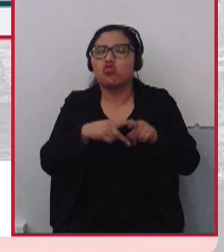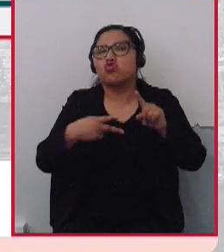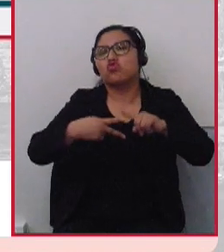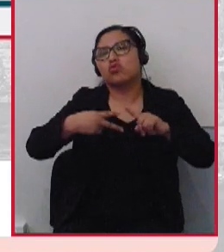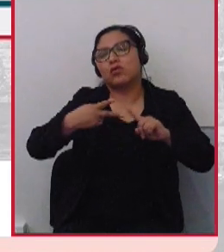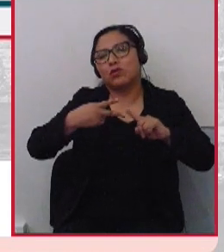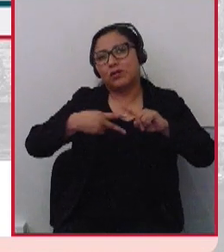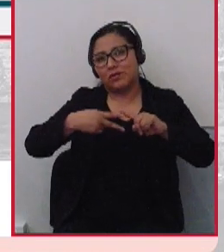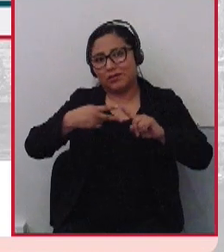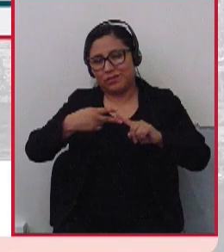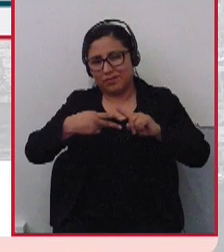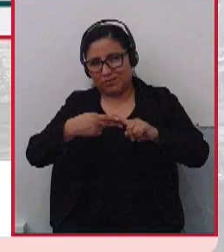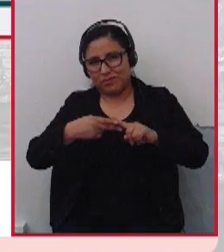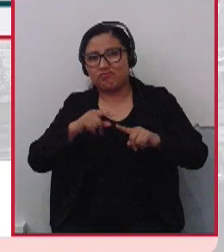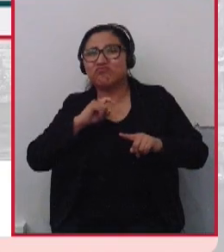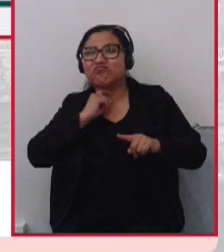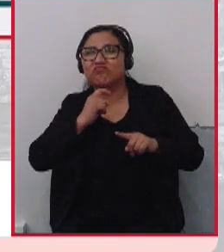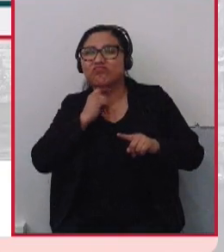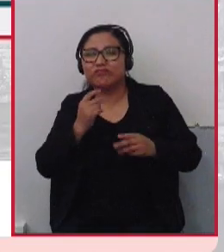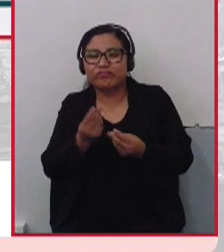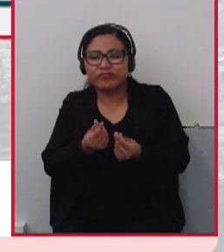minerales que nosotros identificamos: